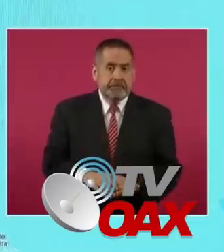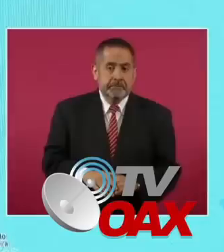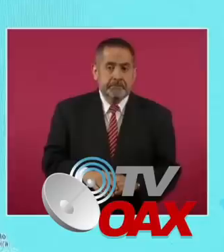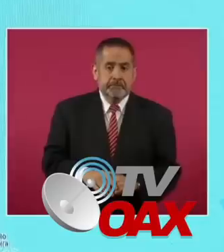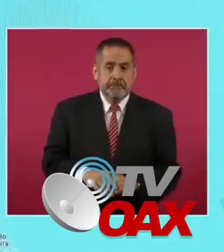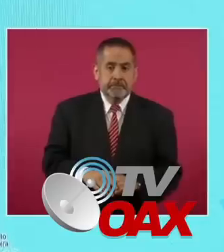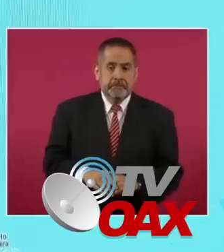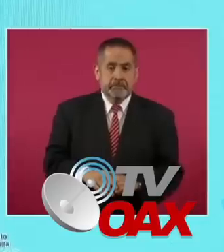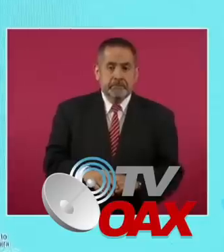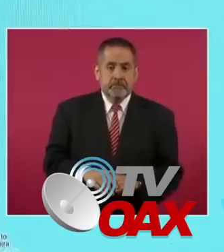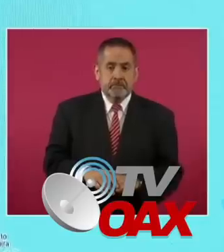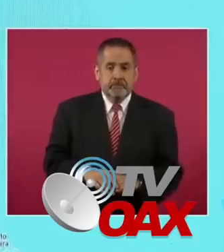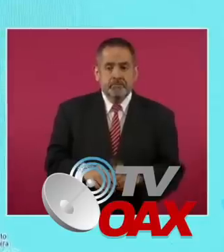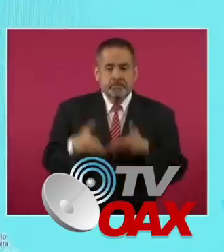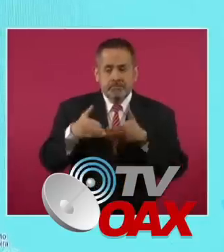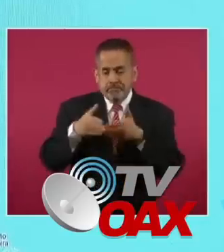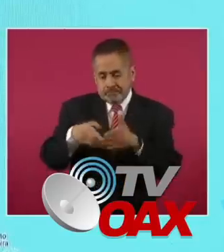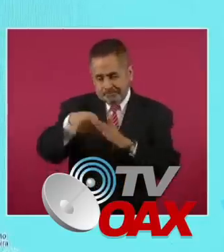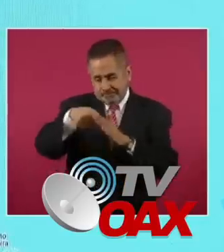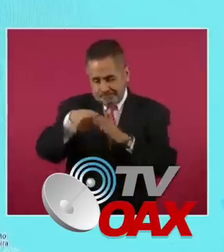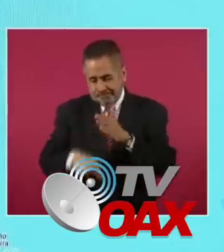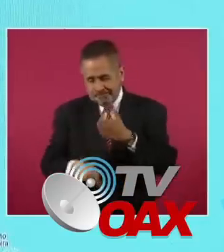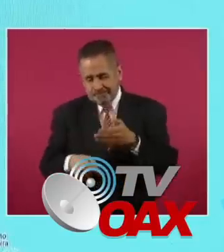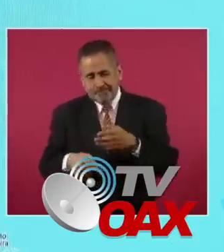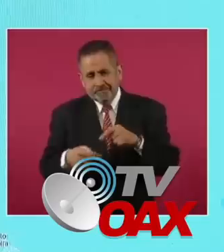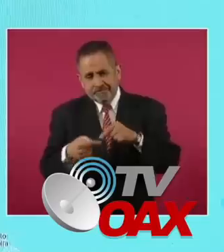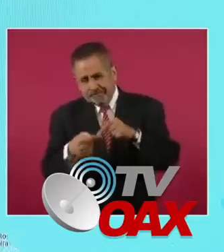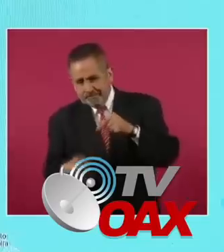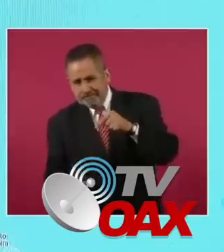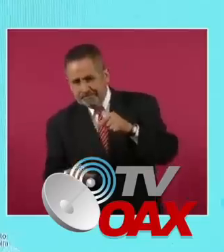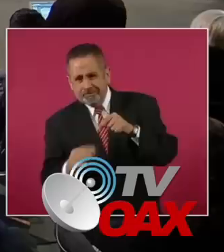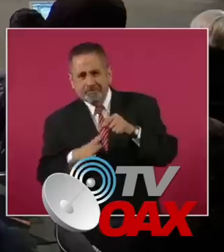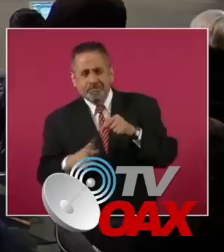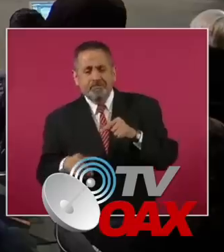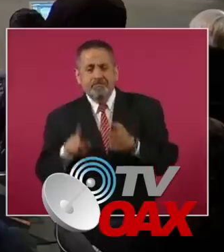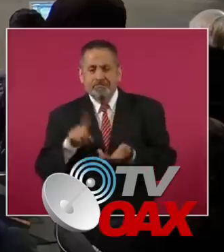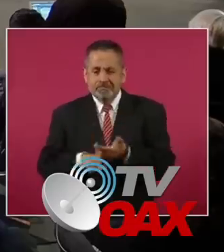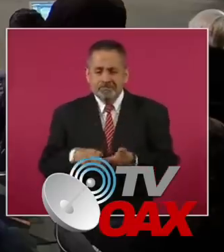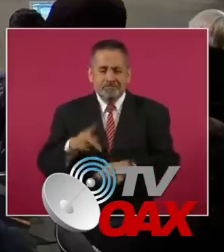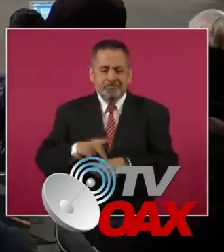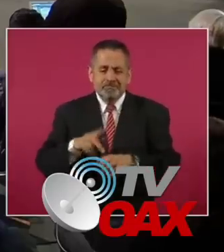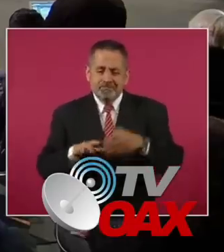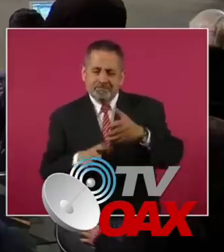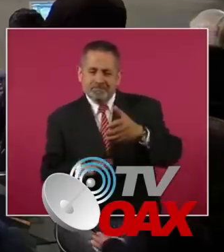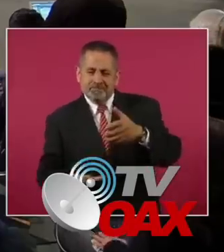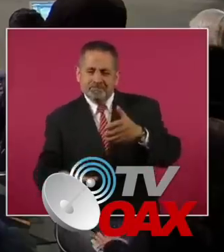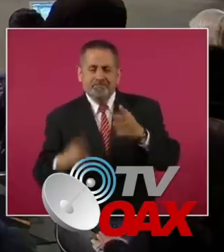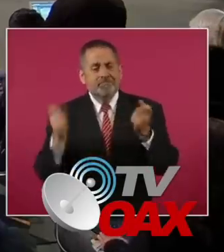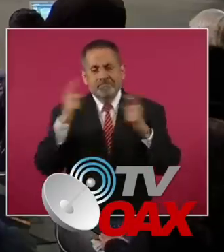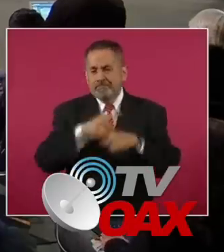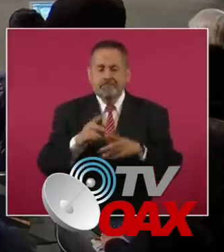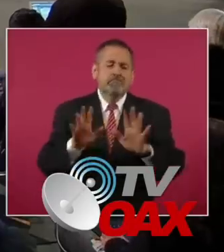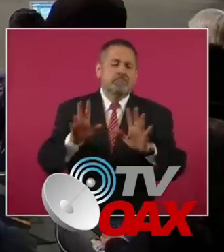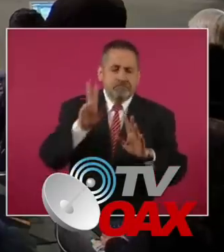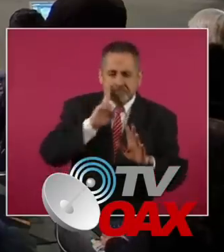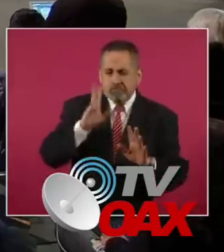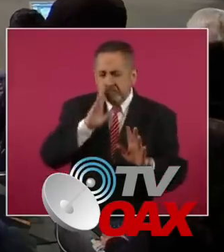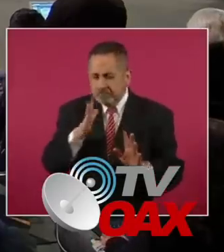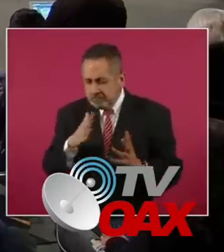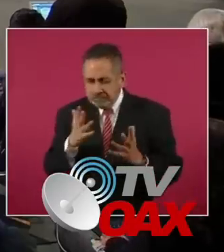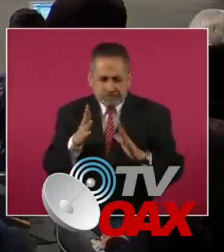No tiene calado suficiente. No, y además es roca ahí, es muy para difícil. Sí, pero estamos